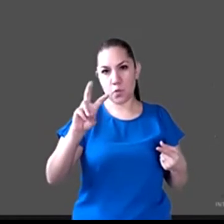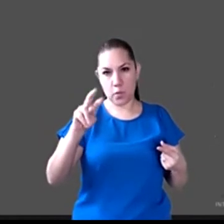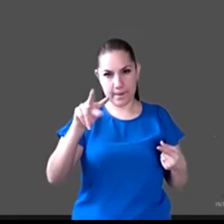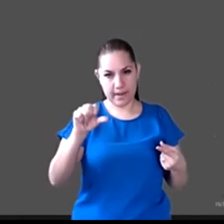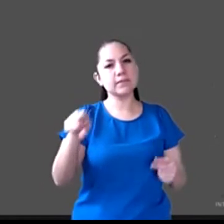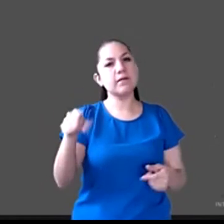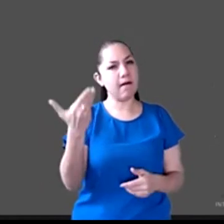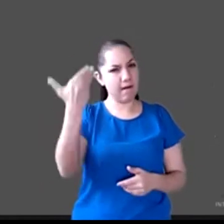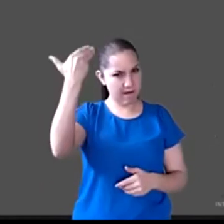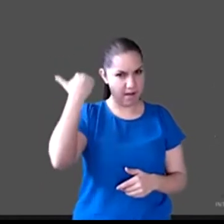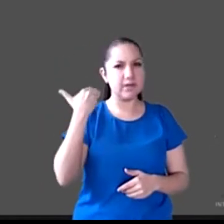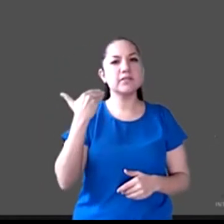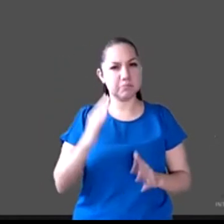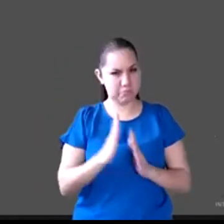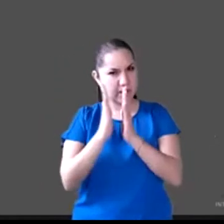conversatorio